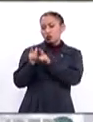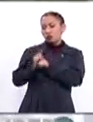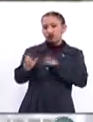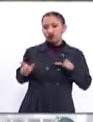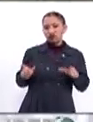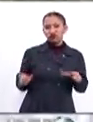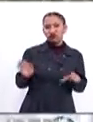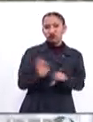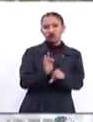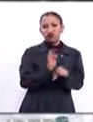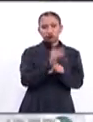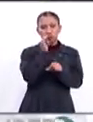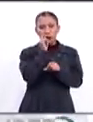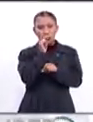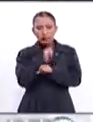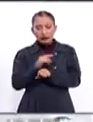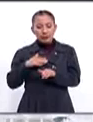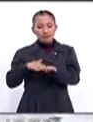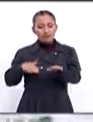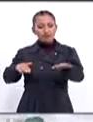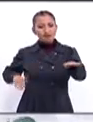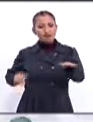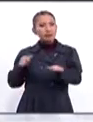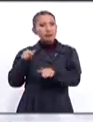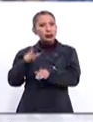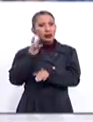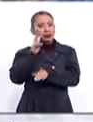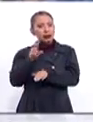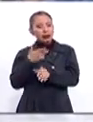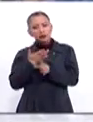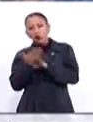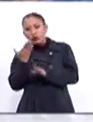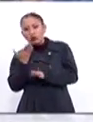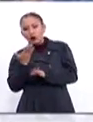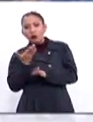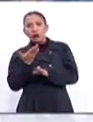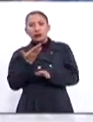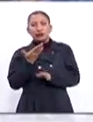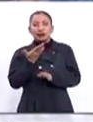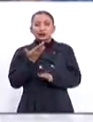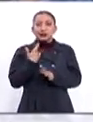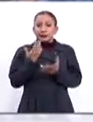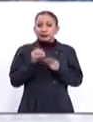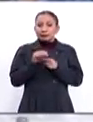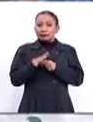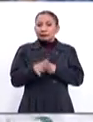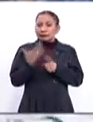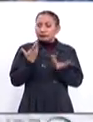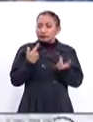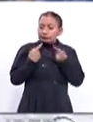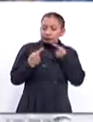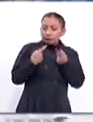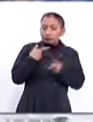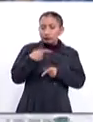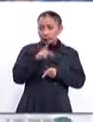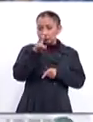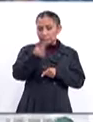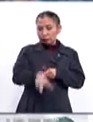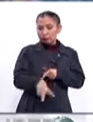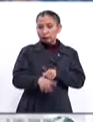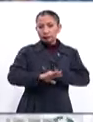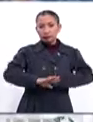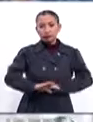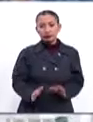de seguridad, aspectos que pues generaron mucho impacto mediático, pero lo